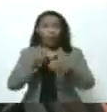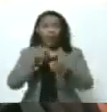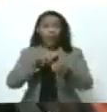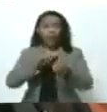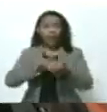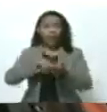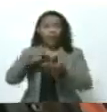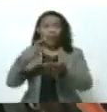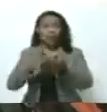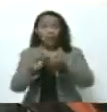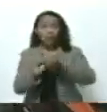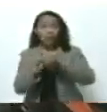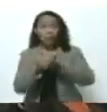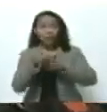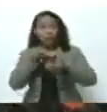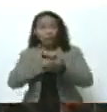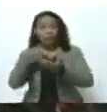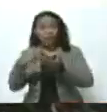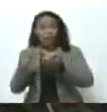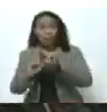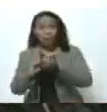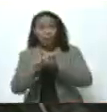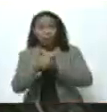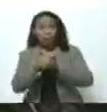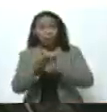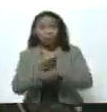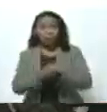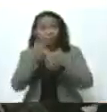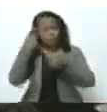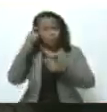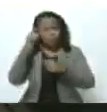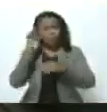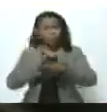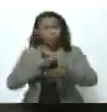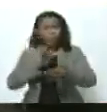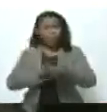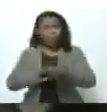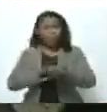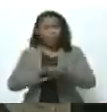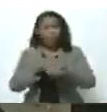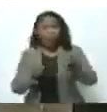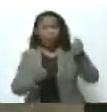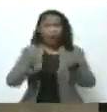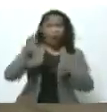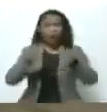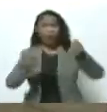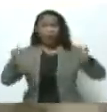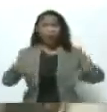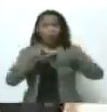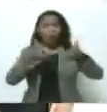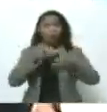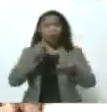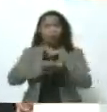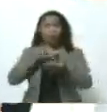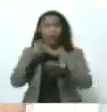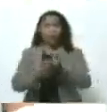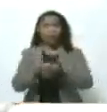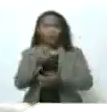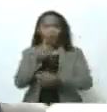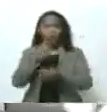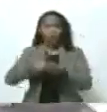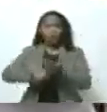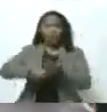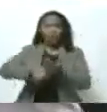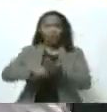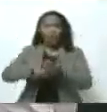papas, sí. Se cayeron las papas. ¿Se acuerdan cuando pasaban los camiones de verduras? Se me cayó un poco la cédula. Aquí está